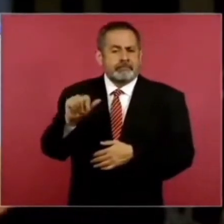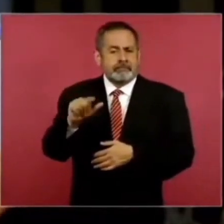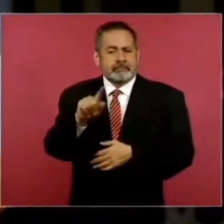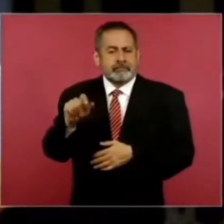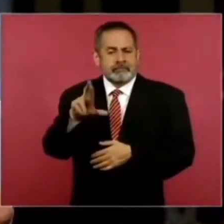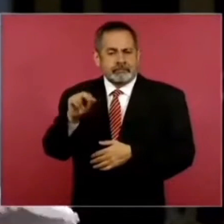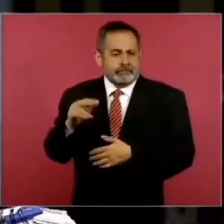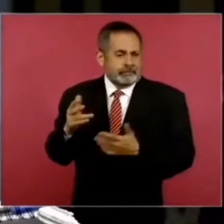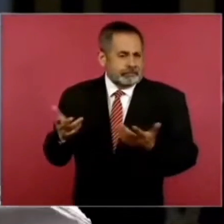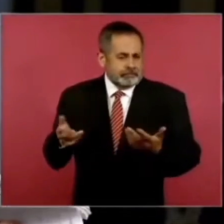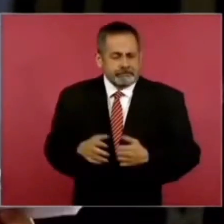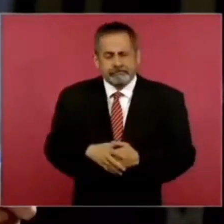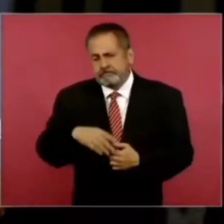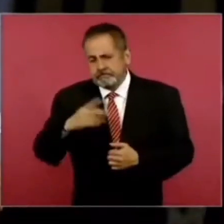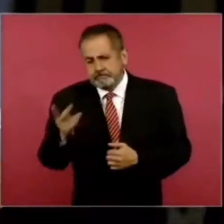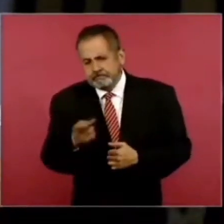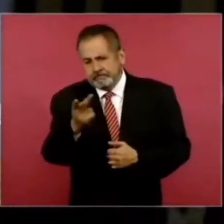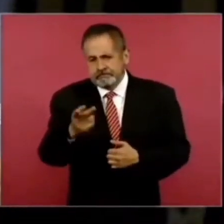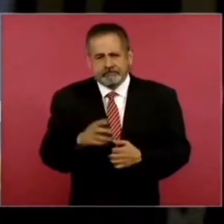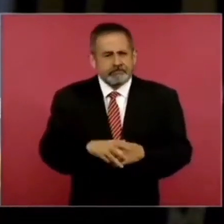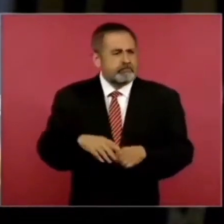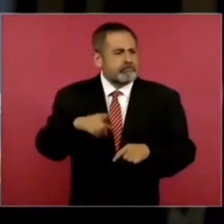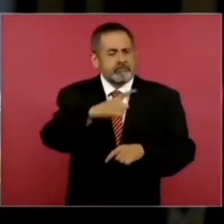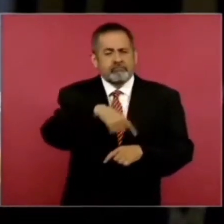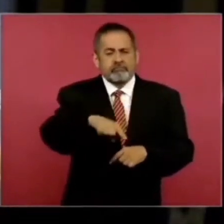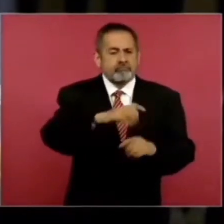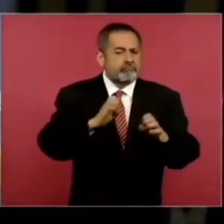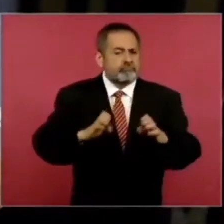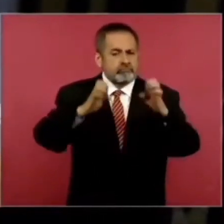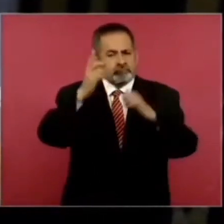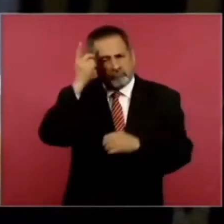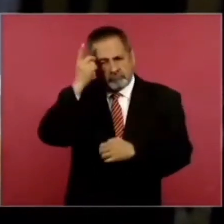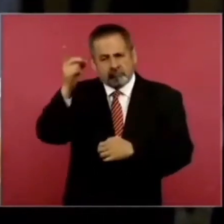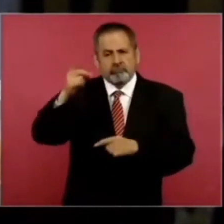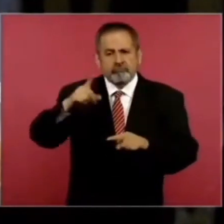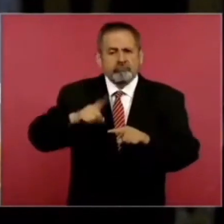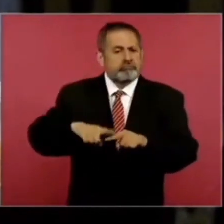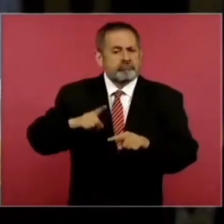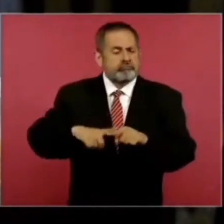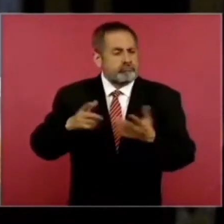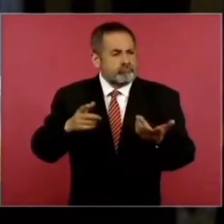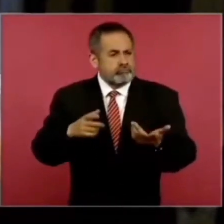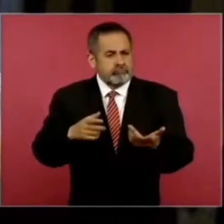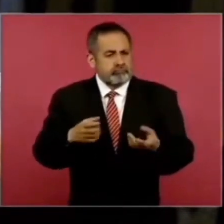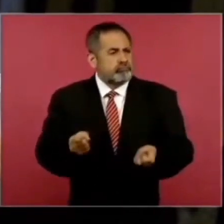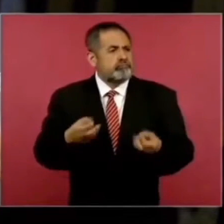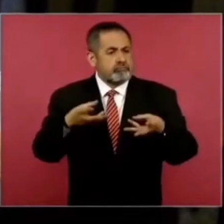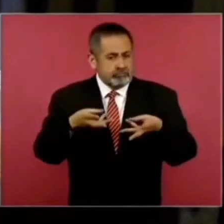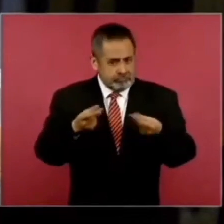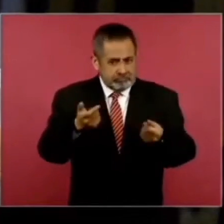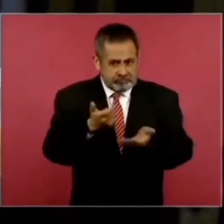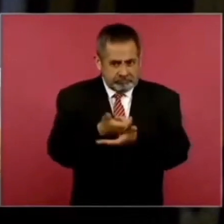la pregunta sería, ¿de quién son estos inmuebles? ¿Cuántos son los